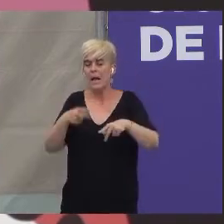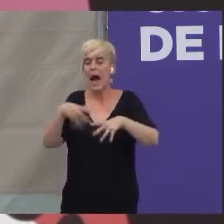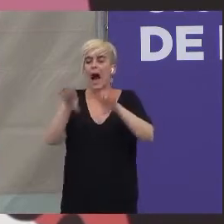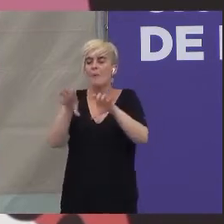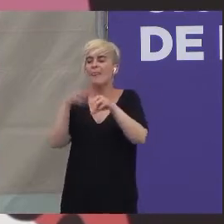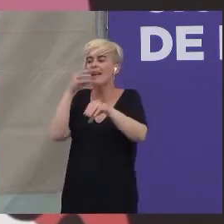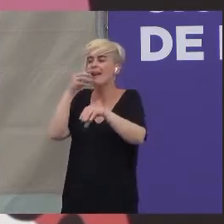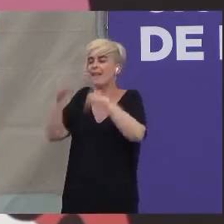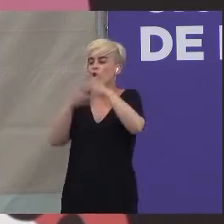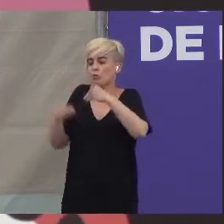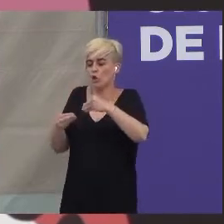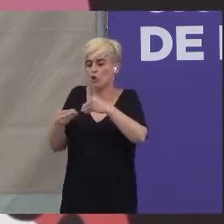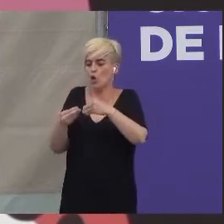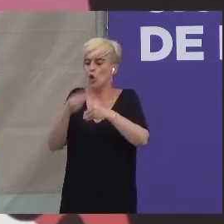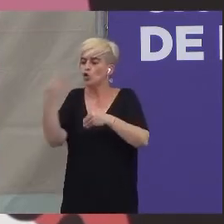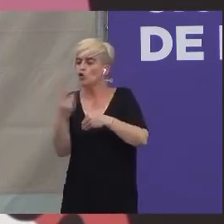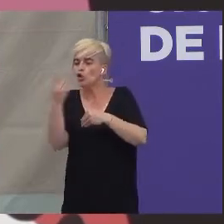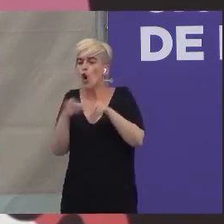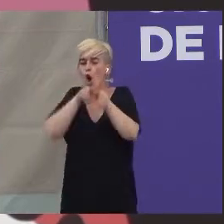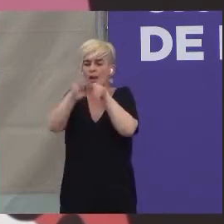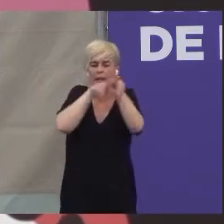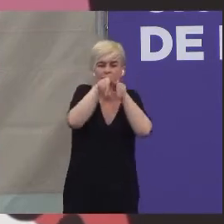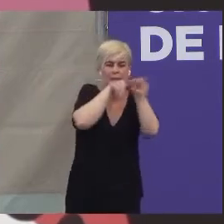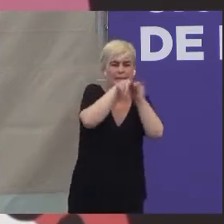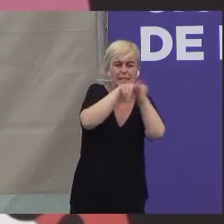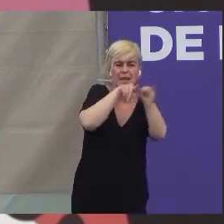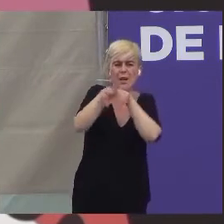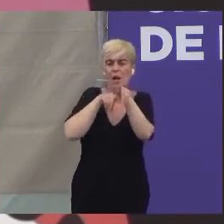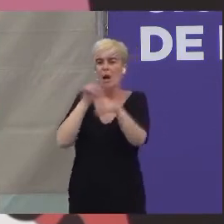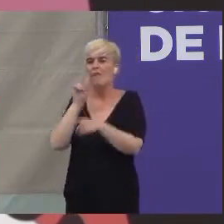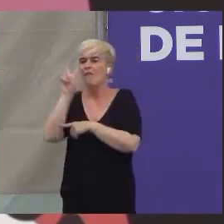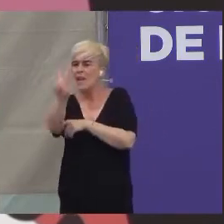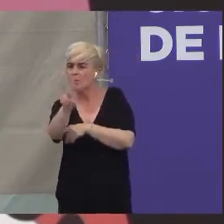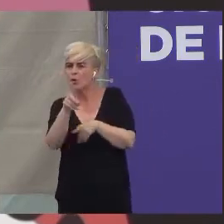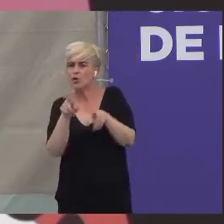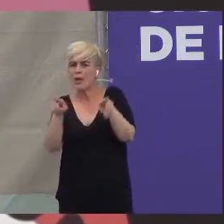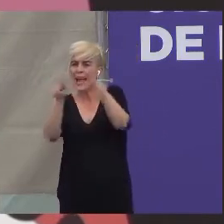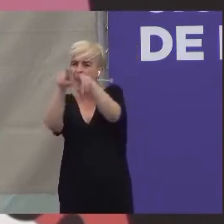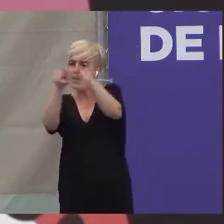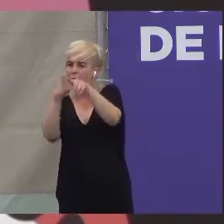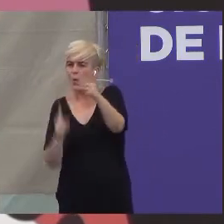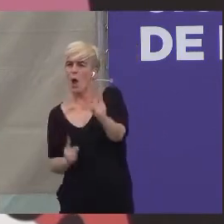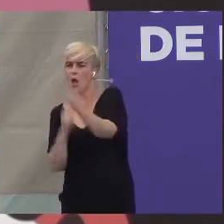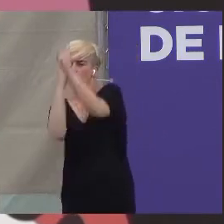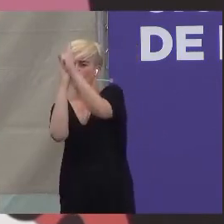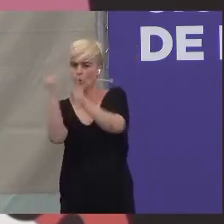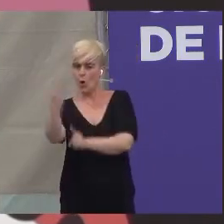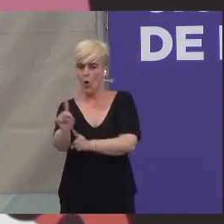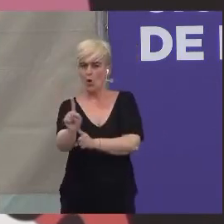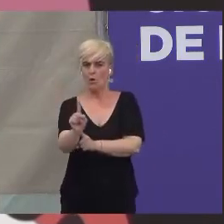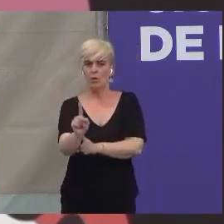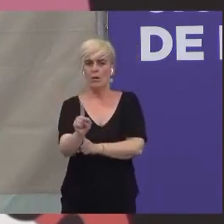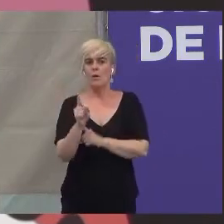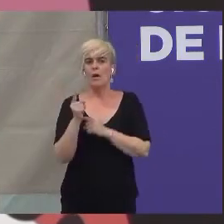el que no s'ha fet, deixem de criticar-nos contínuament, veiem a l'altra com una germana i no com una oposada i